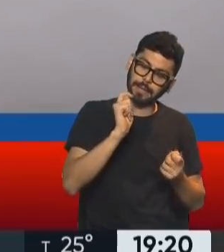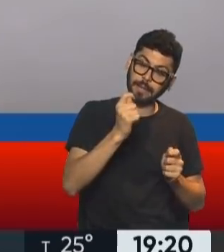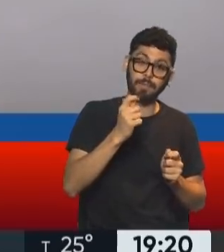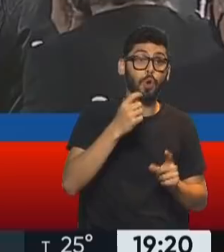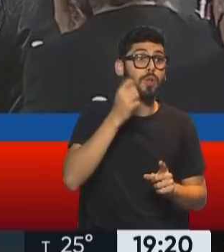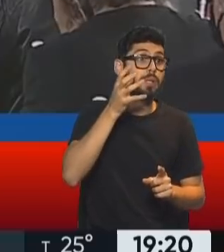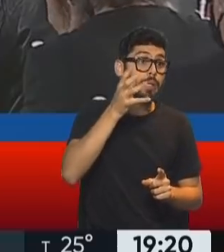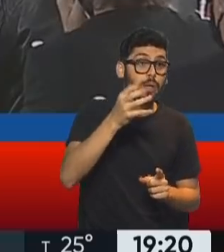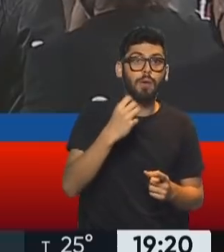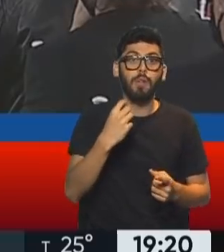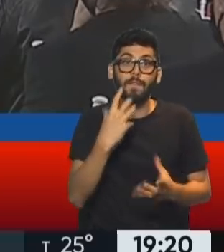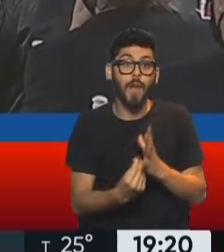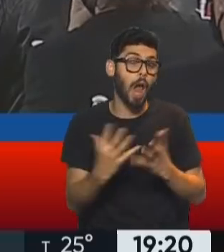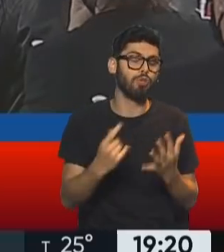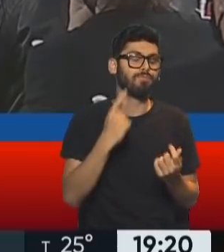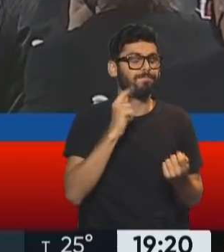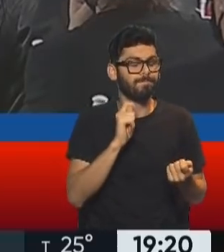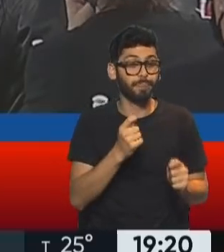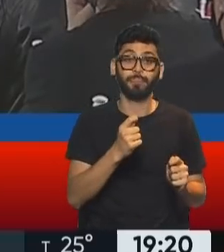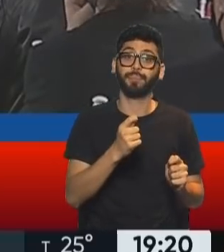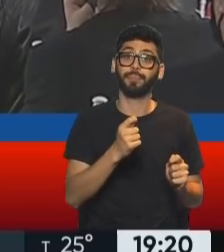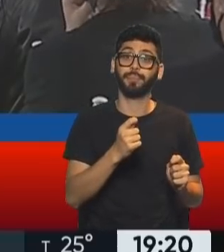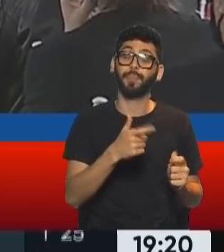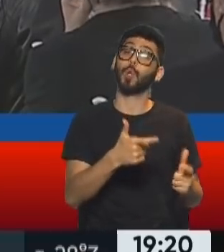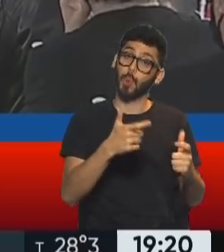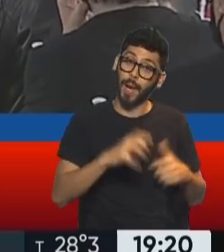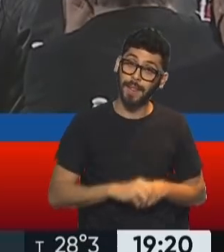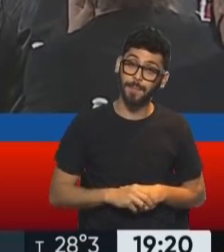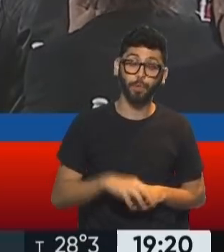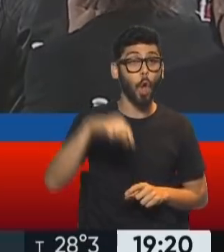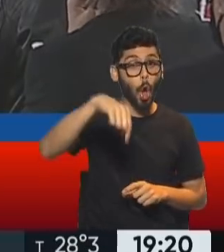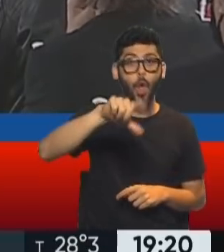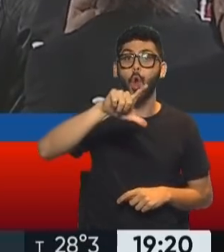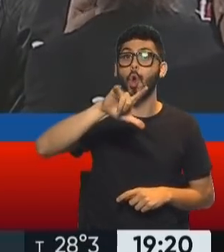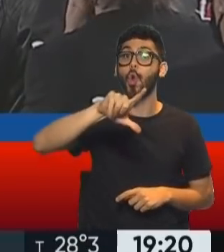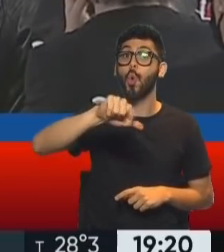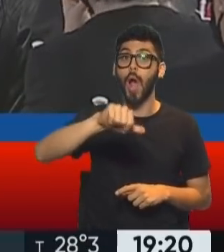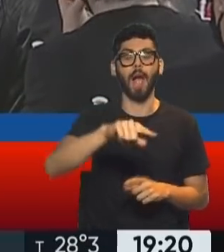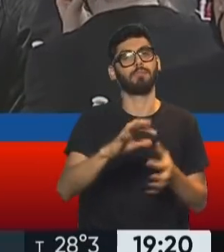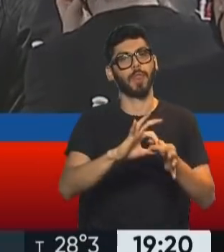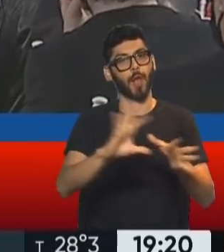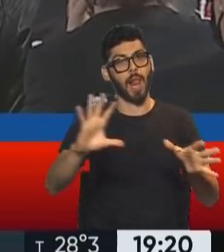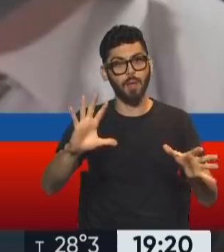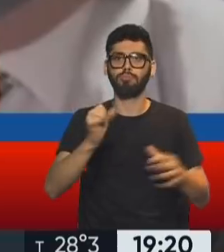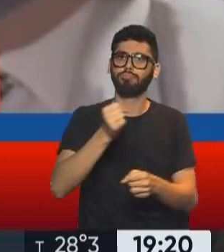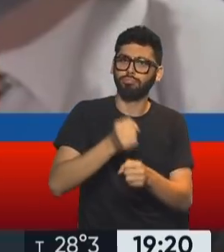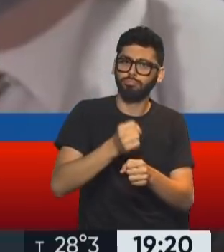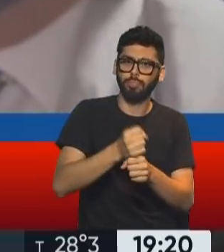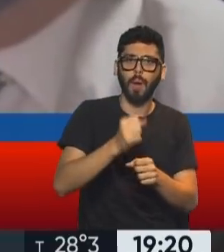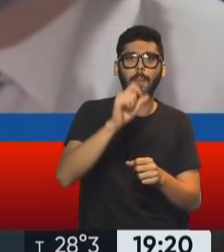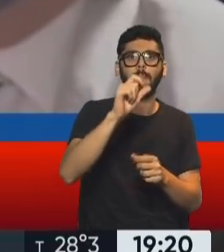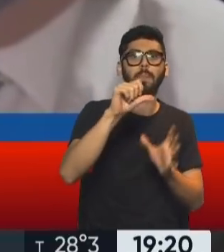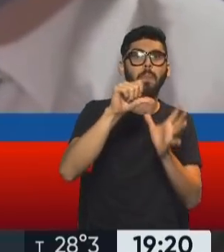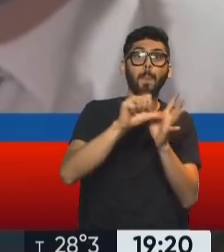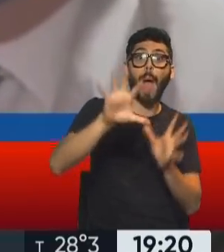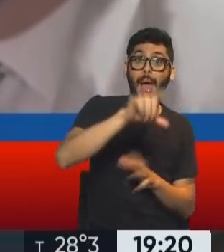cometidos. Y hoy Lula está libre, trabajando, recorriendo su país para volver